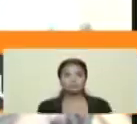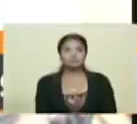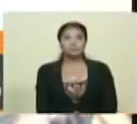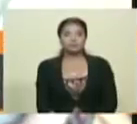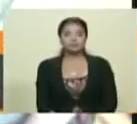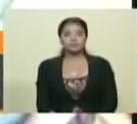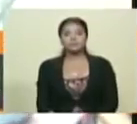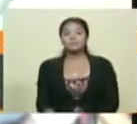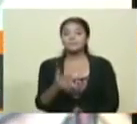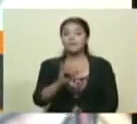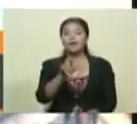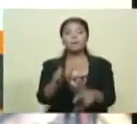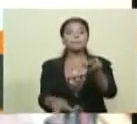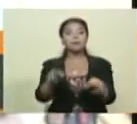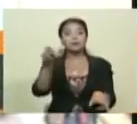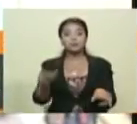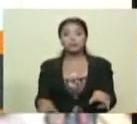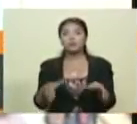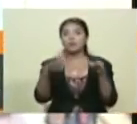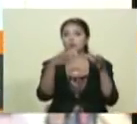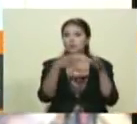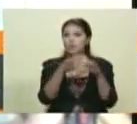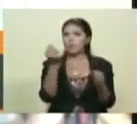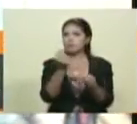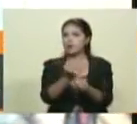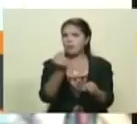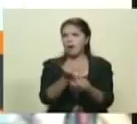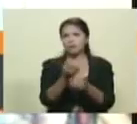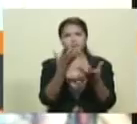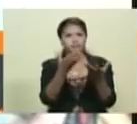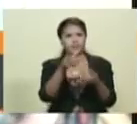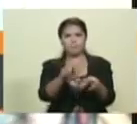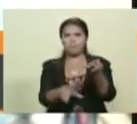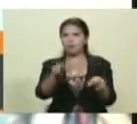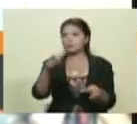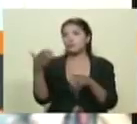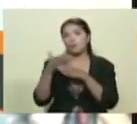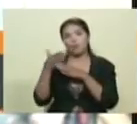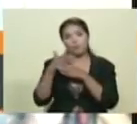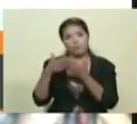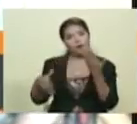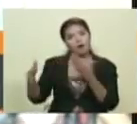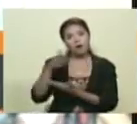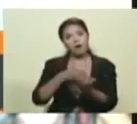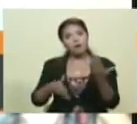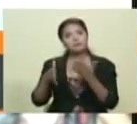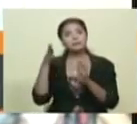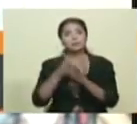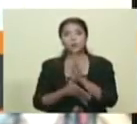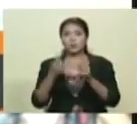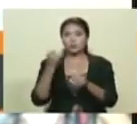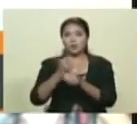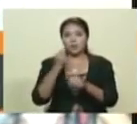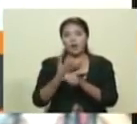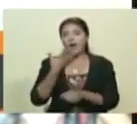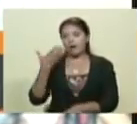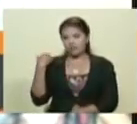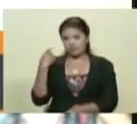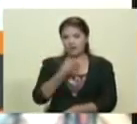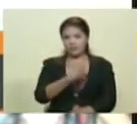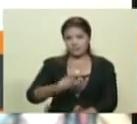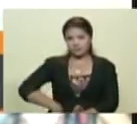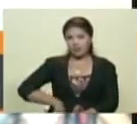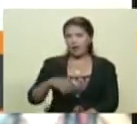tenemos representantes de los sindicatos, mucha gente que comparte lo que fue su profesión antes de la presidencia. Tenemos